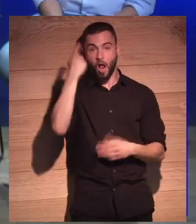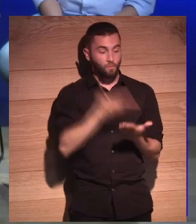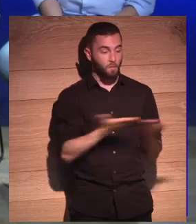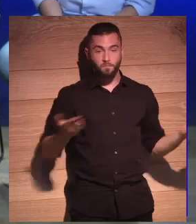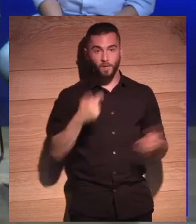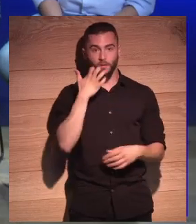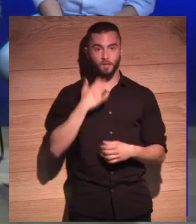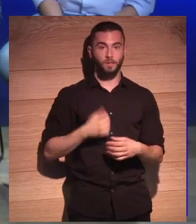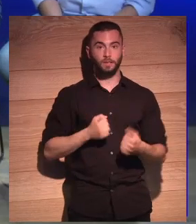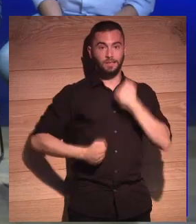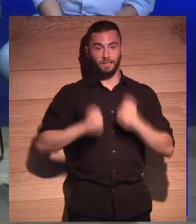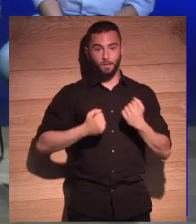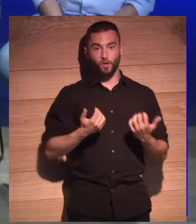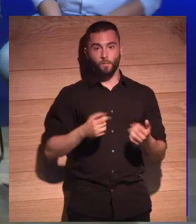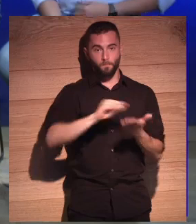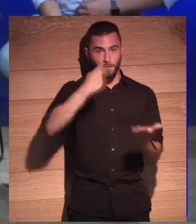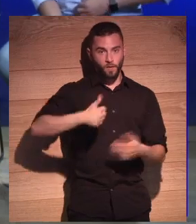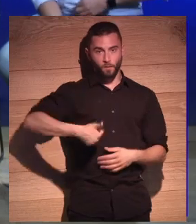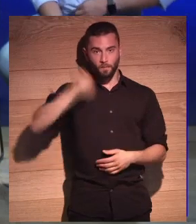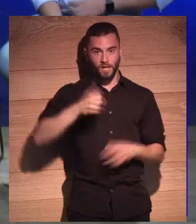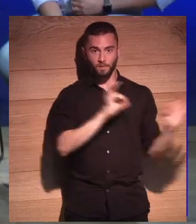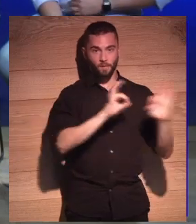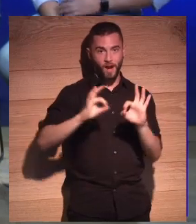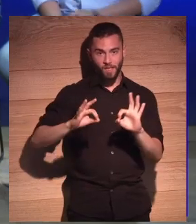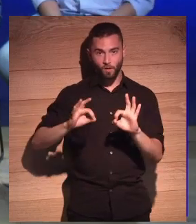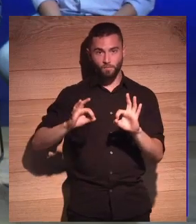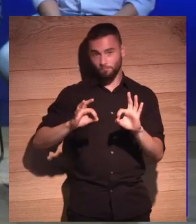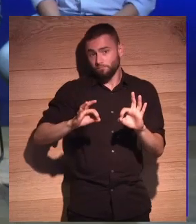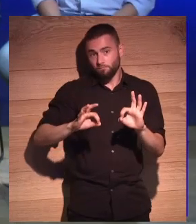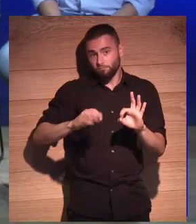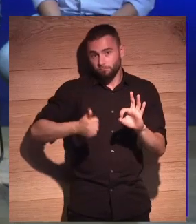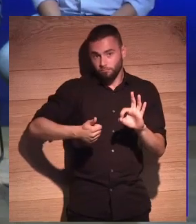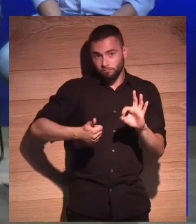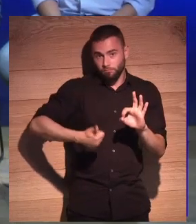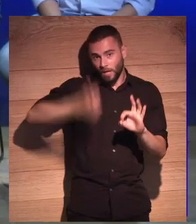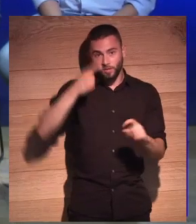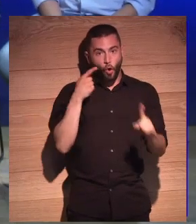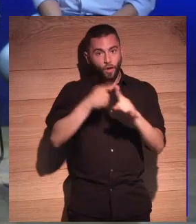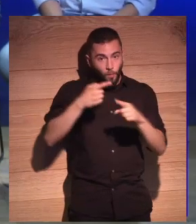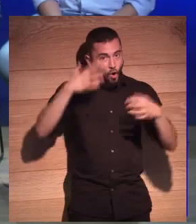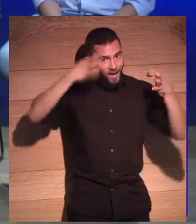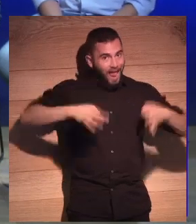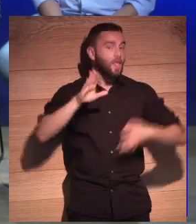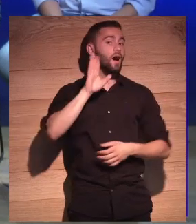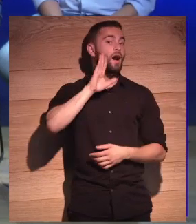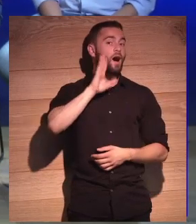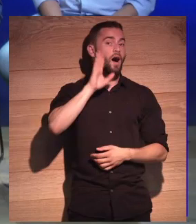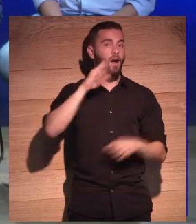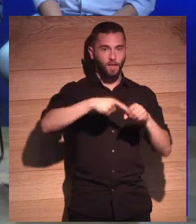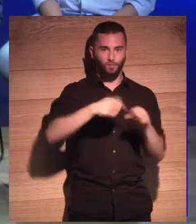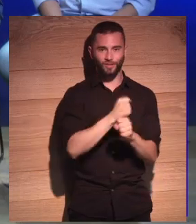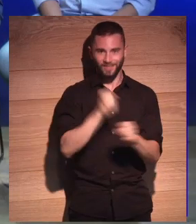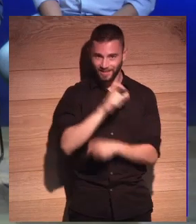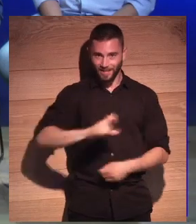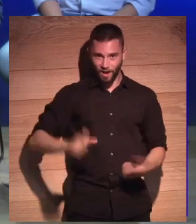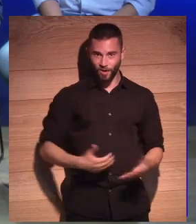corrieran, más preparados iban a estar para esta realidad de puestos de trabajo.